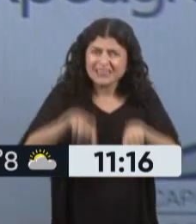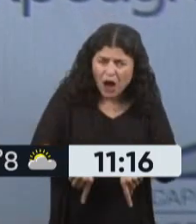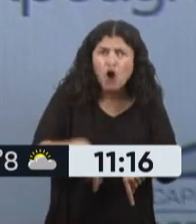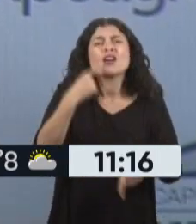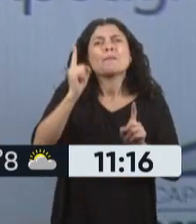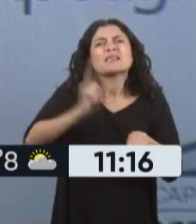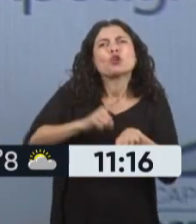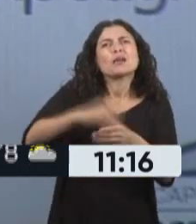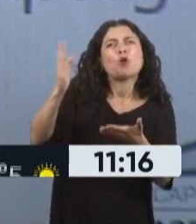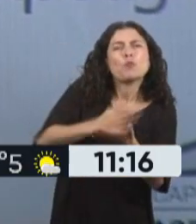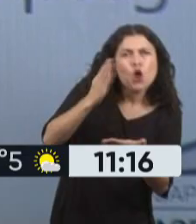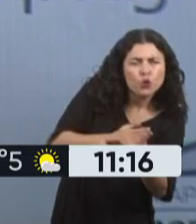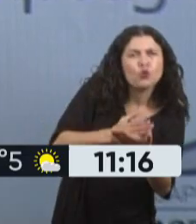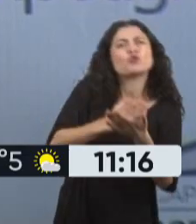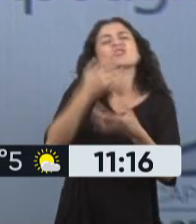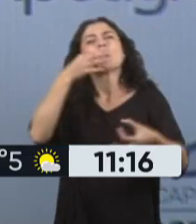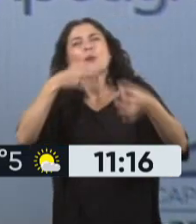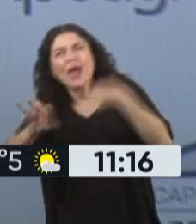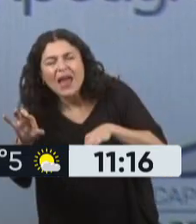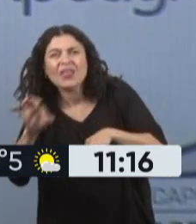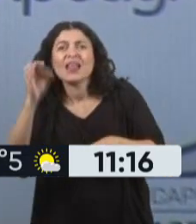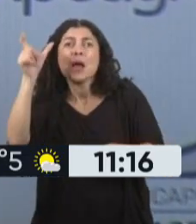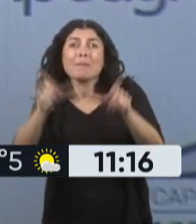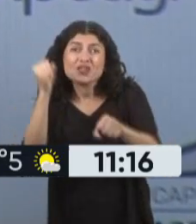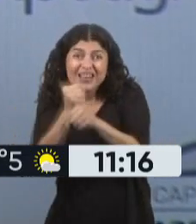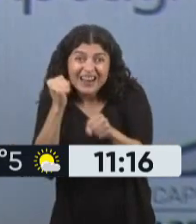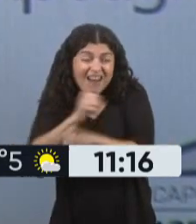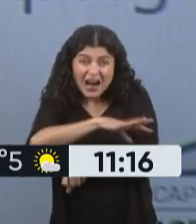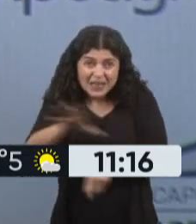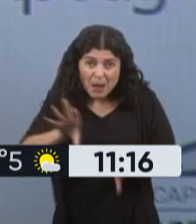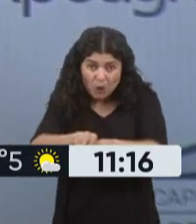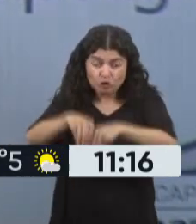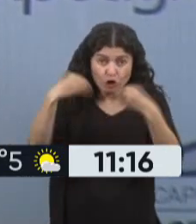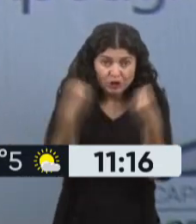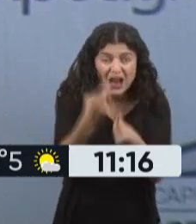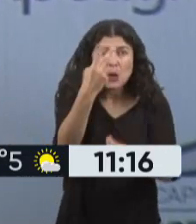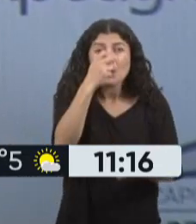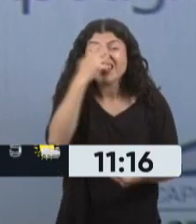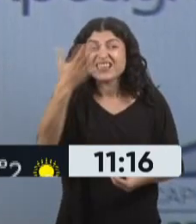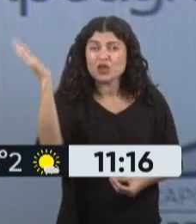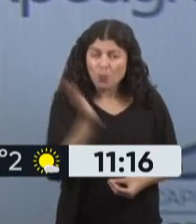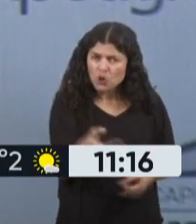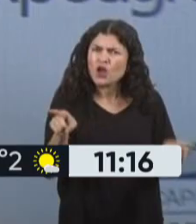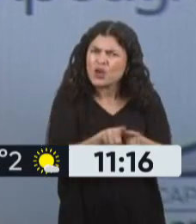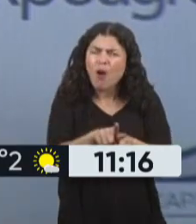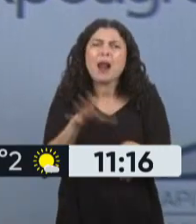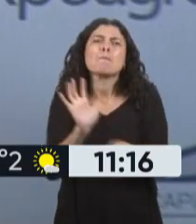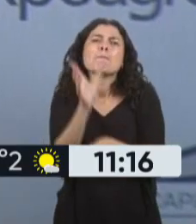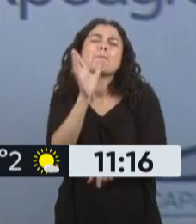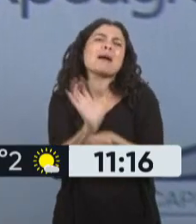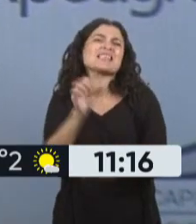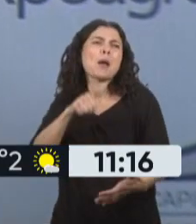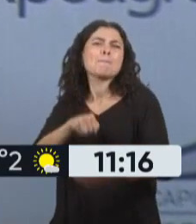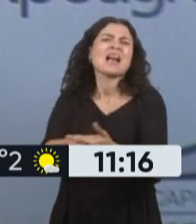sus materias primas, el comercio y los servicios derivados. Pero aún a pesar del peso asfixiante del Estado, que hasta intentó